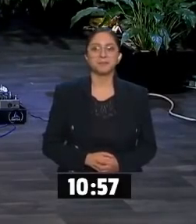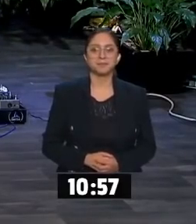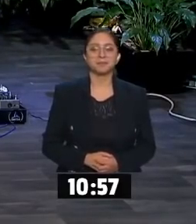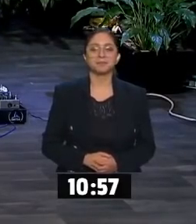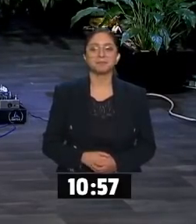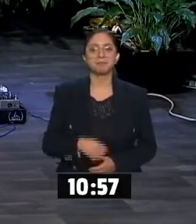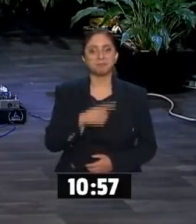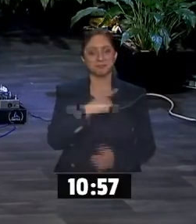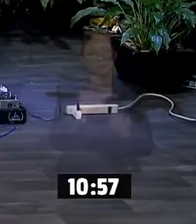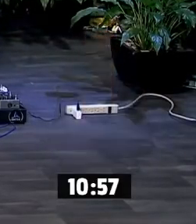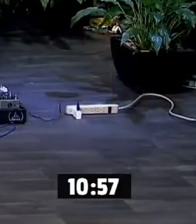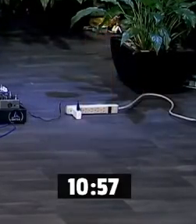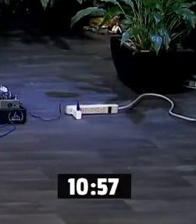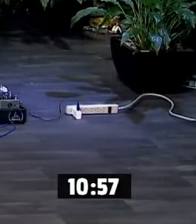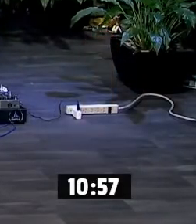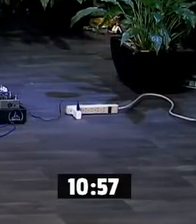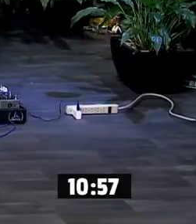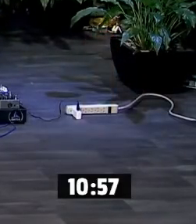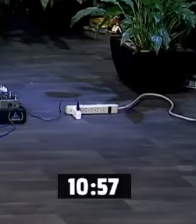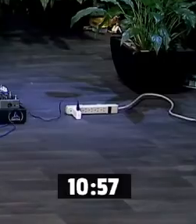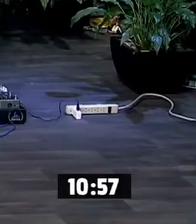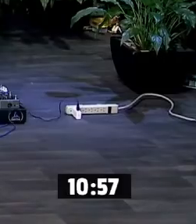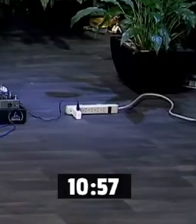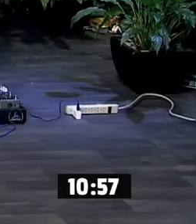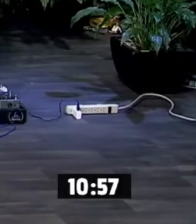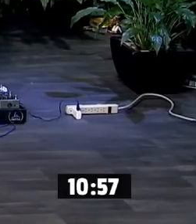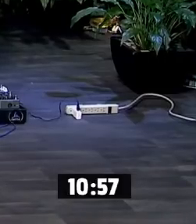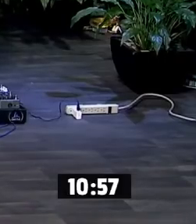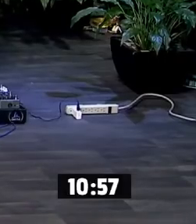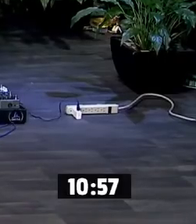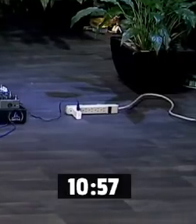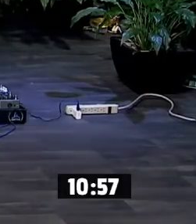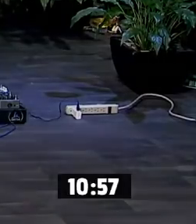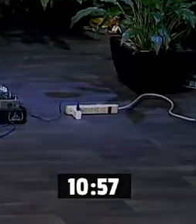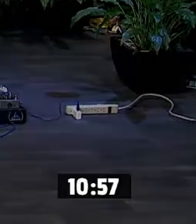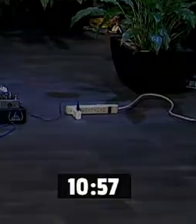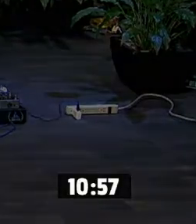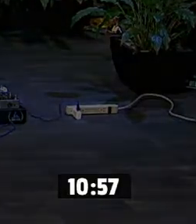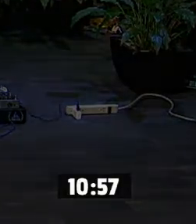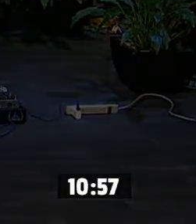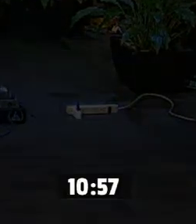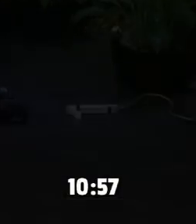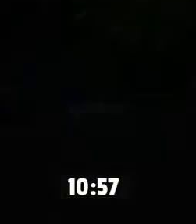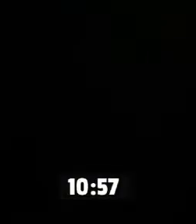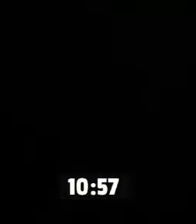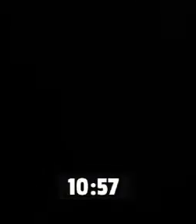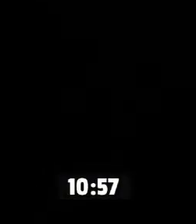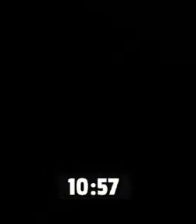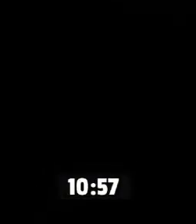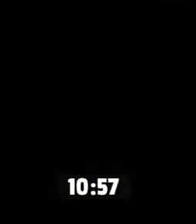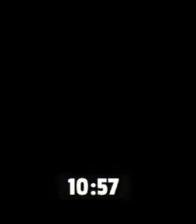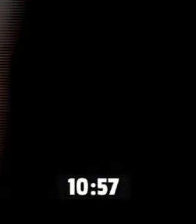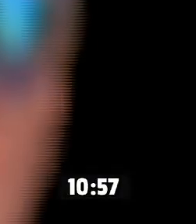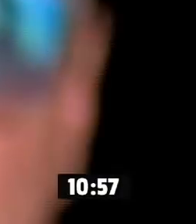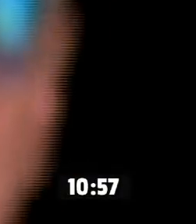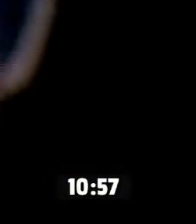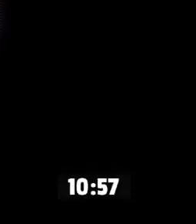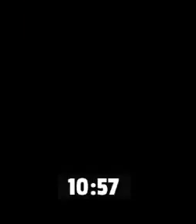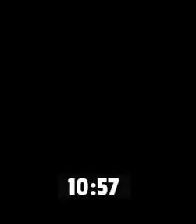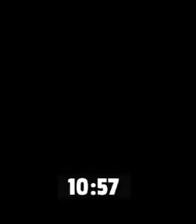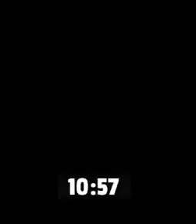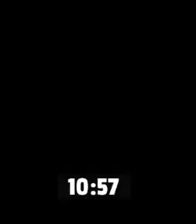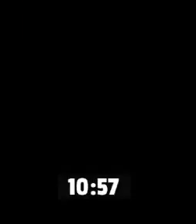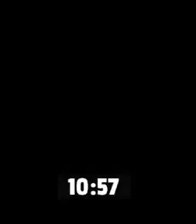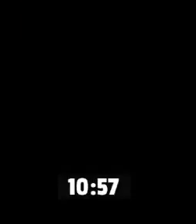Delta. Recuerden escucharnos en nuestras redes, Delta Music México. Realmente la banda es eléctrica, pero ahorita estamos tocando acústico.